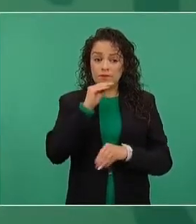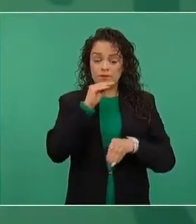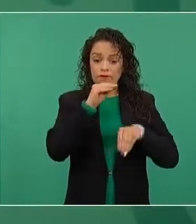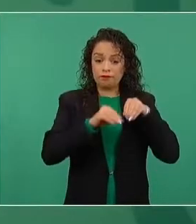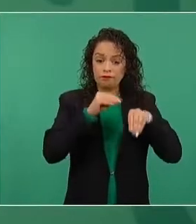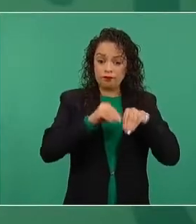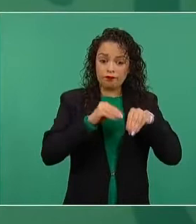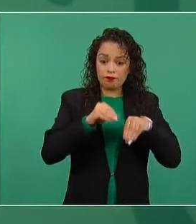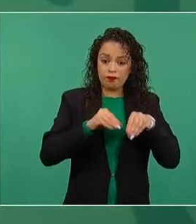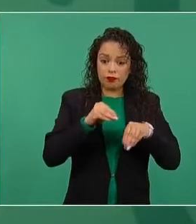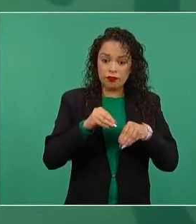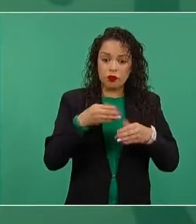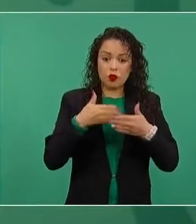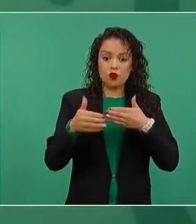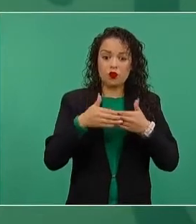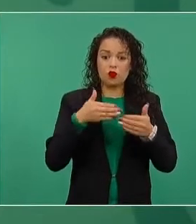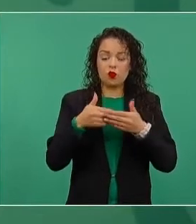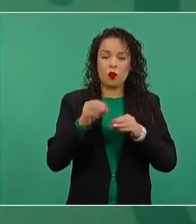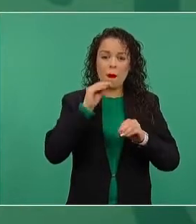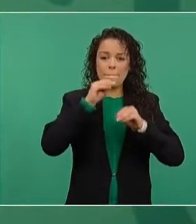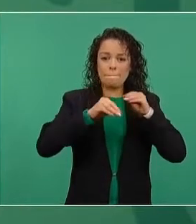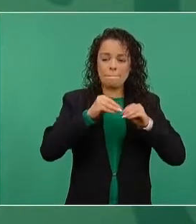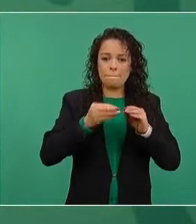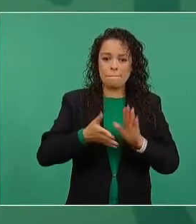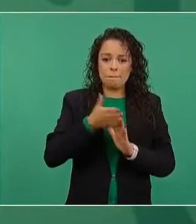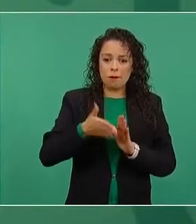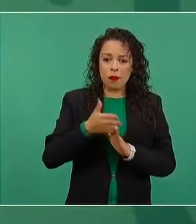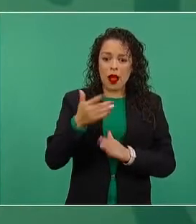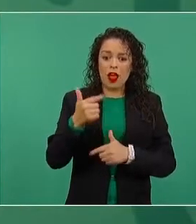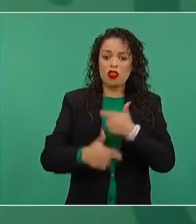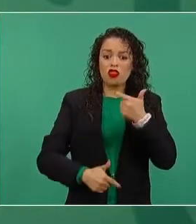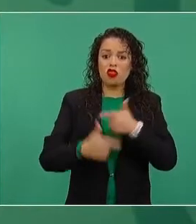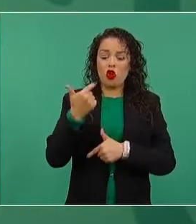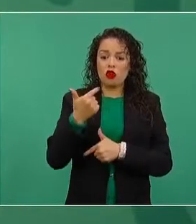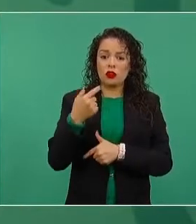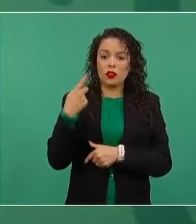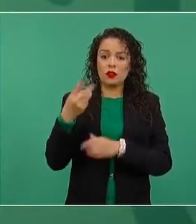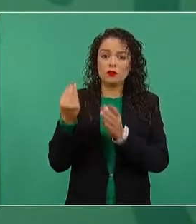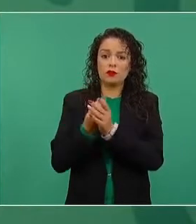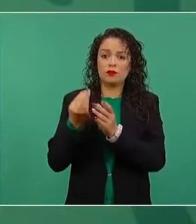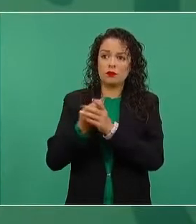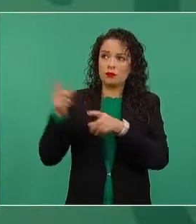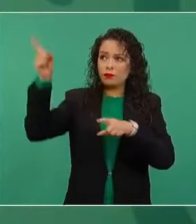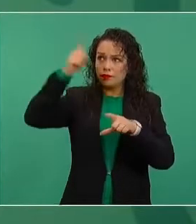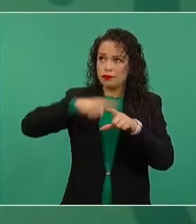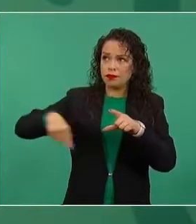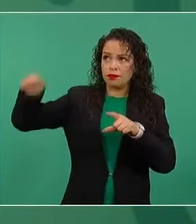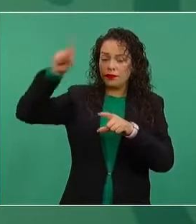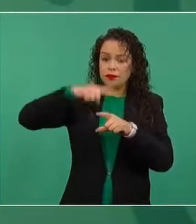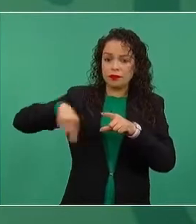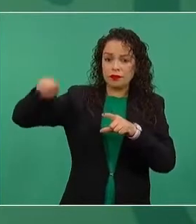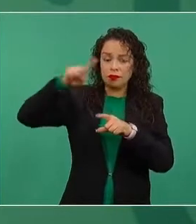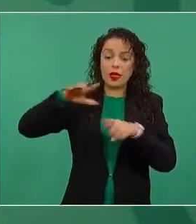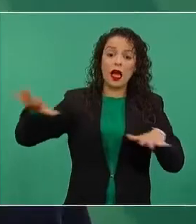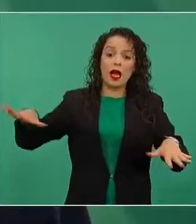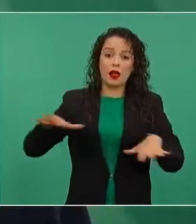podemos ampliarla, de 12 hidroeléctricas que se les van a cambiar